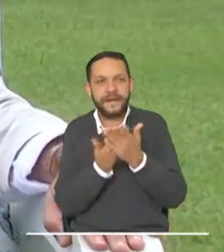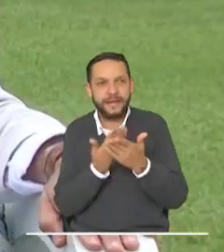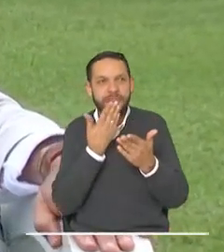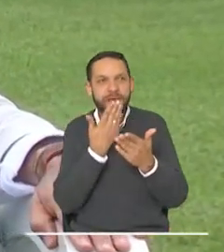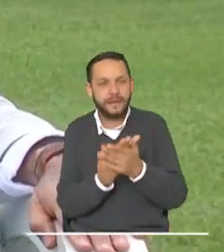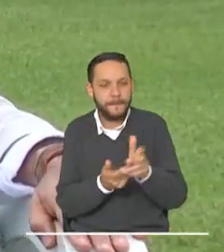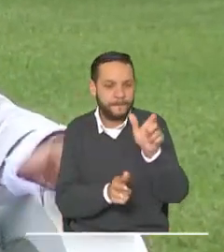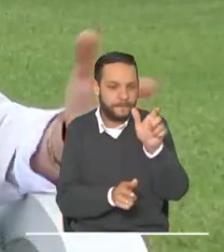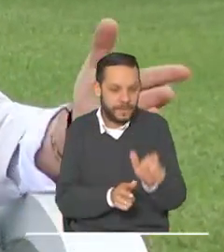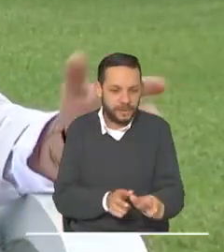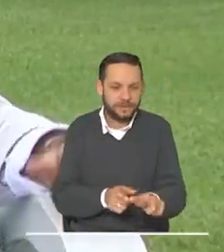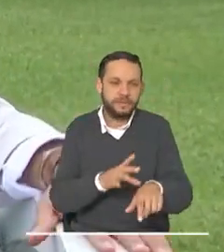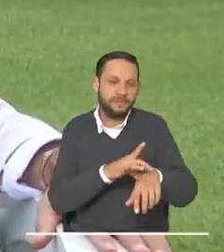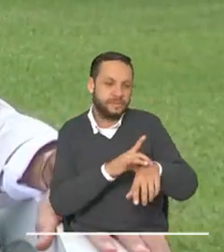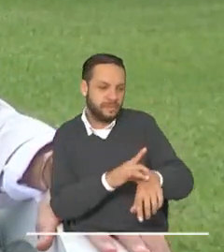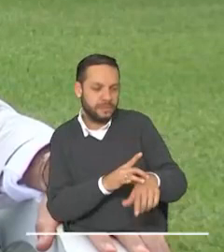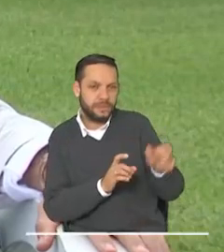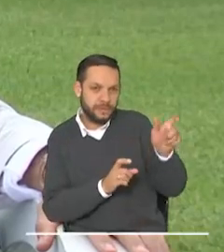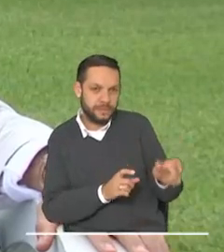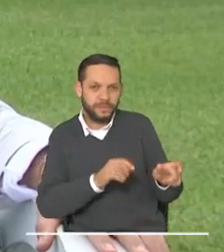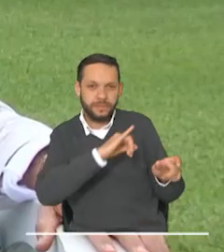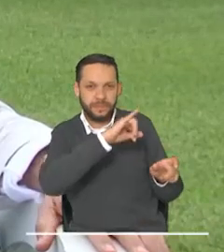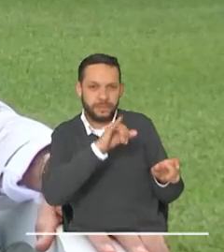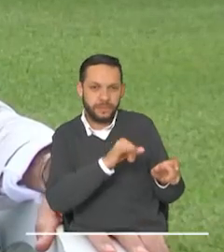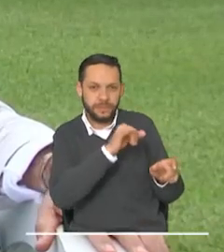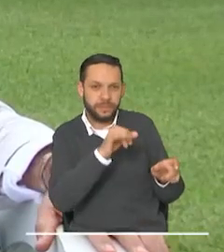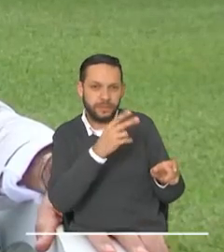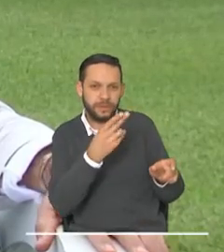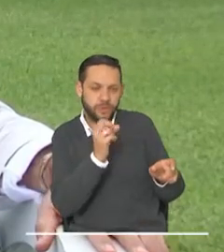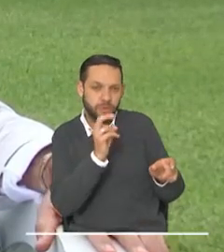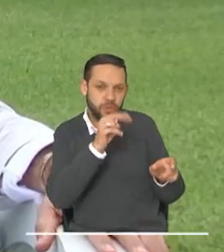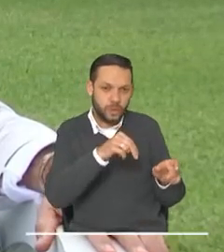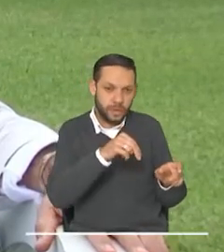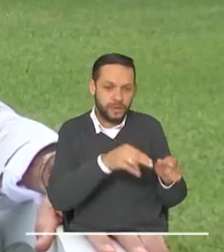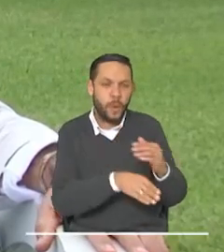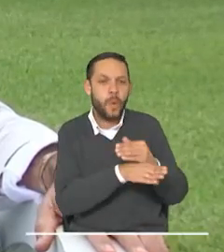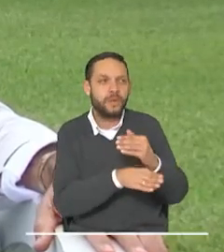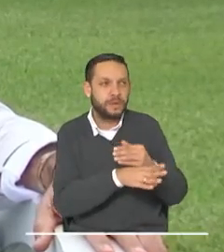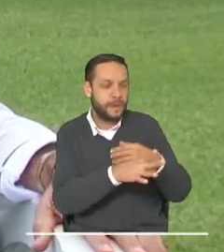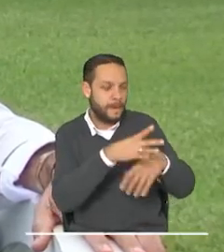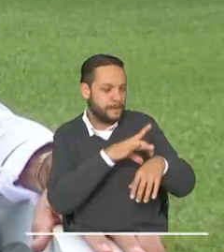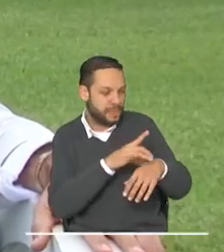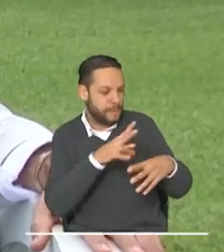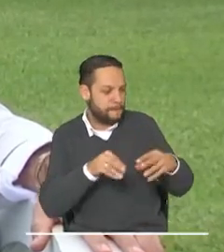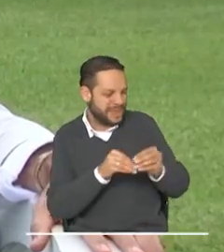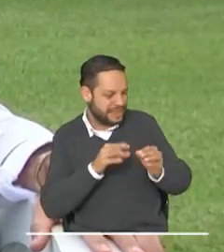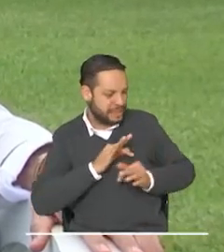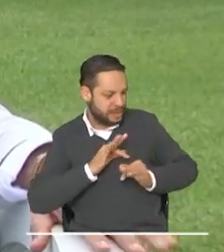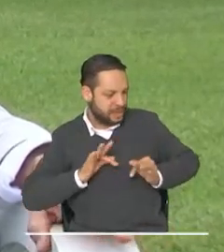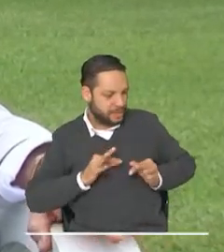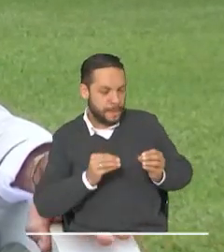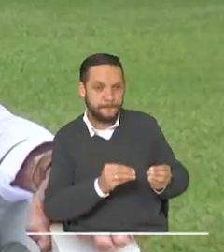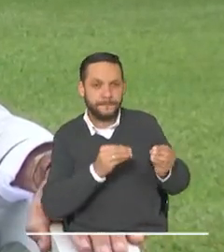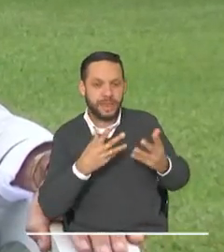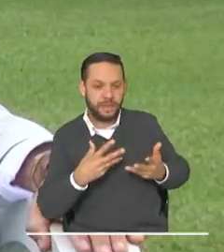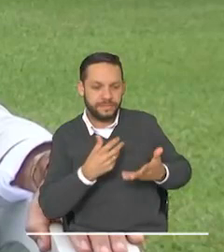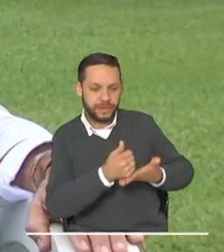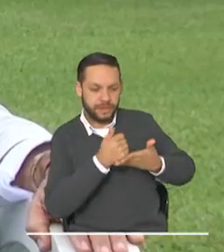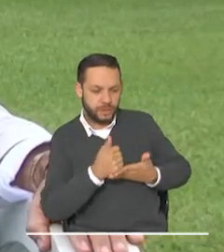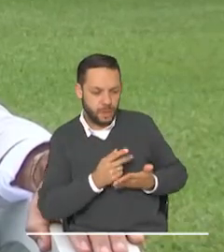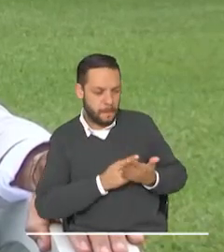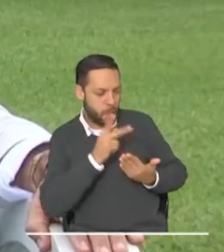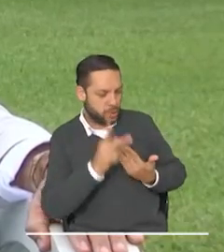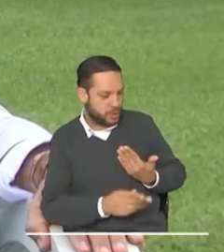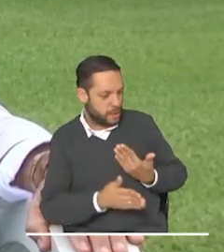John Jairo sigue ahora en terapia con los pacientes Pero ha sido una persona que le ha aportado mucho al proyecto de transformación